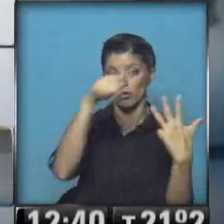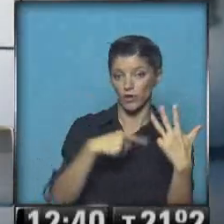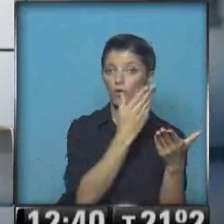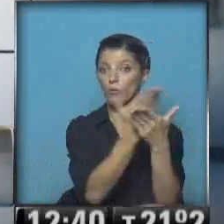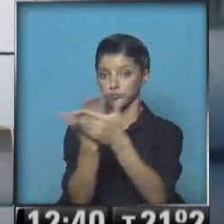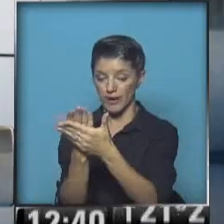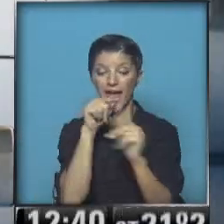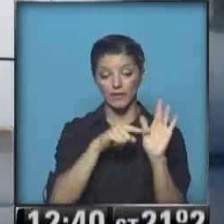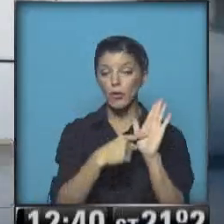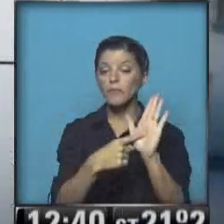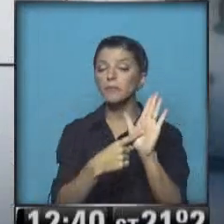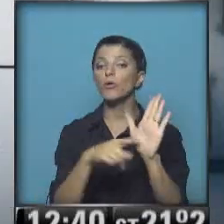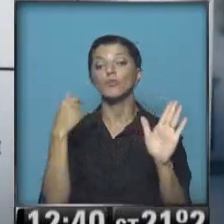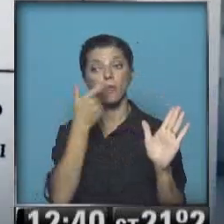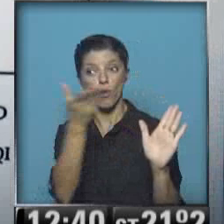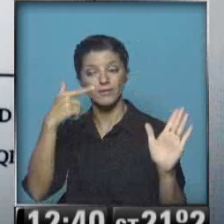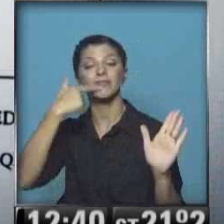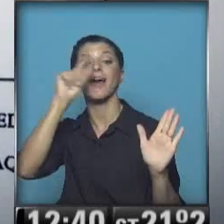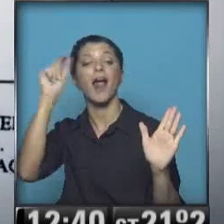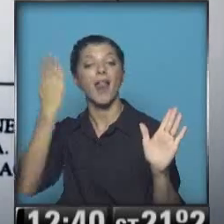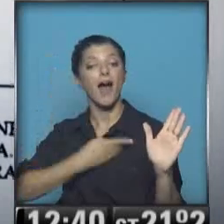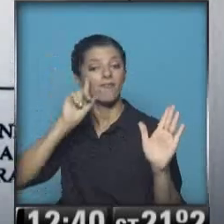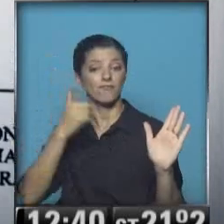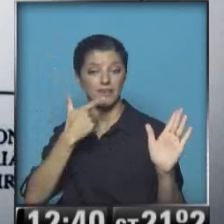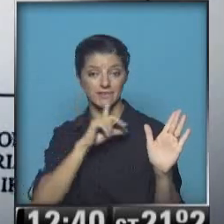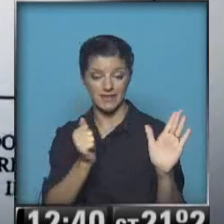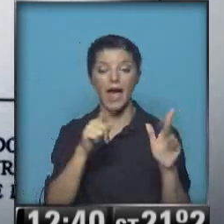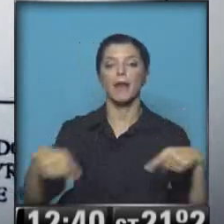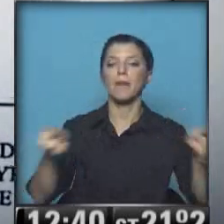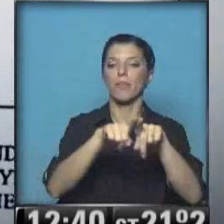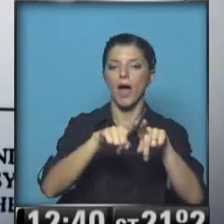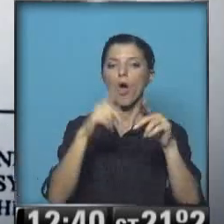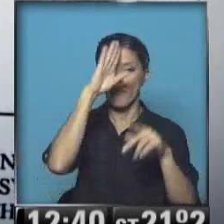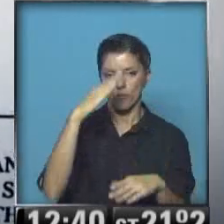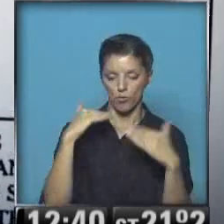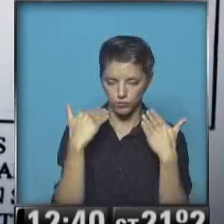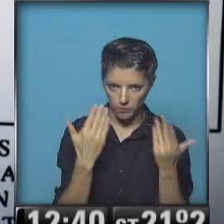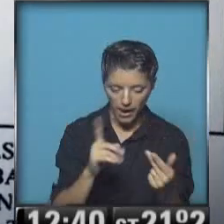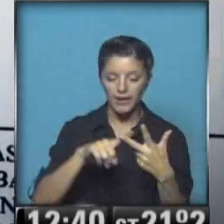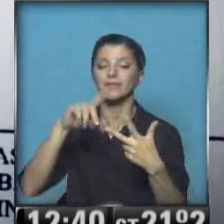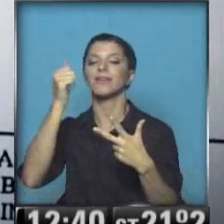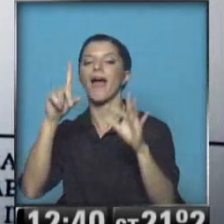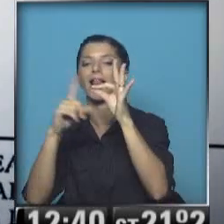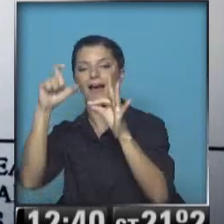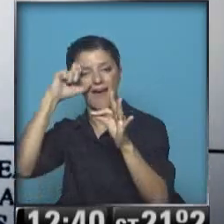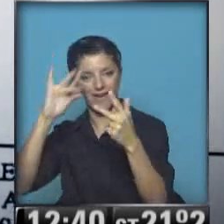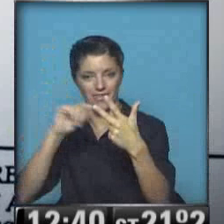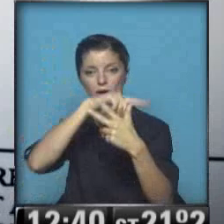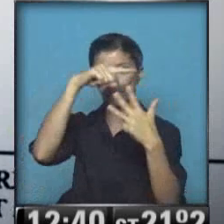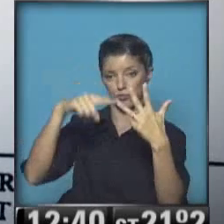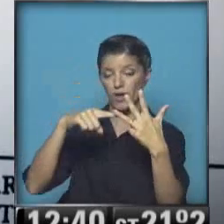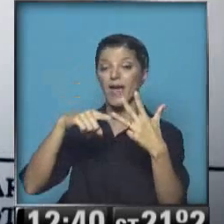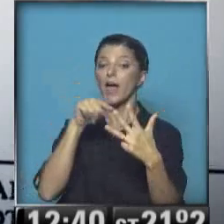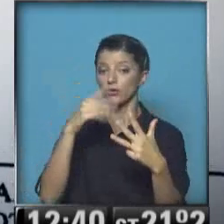crudamente que los alfistas la hermandad musulmana y alcaeda en Irak son las fuerzas principales que llevan adelante la